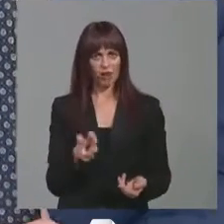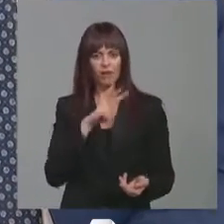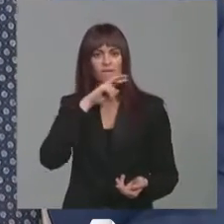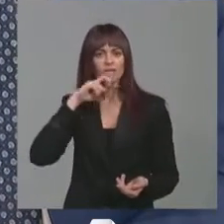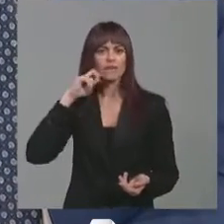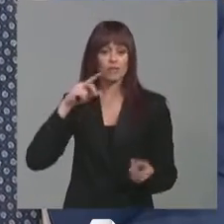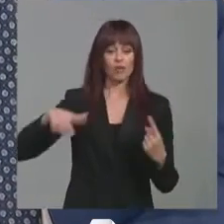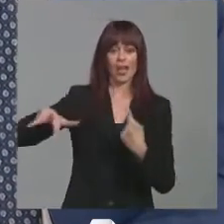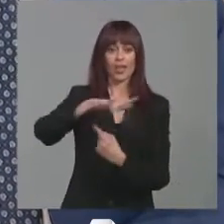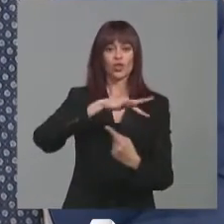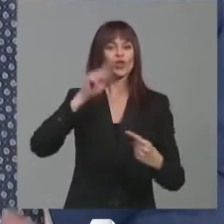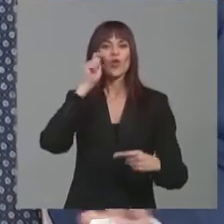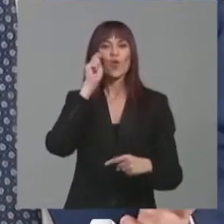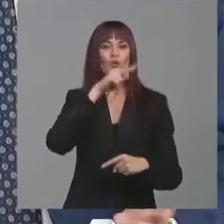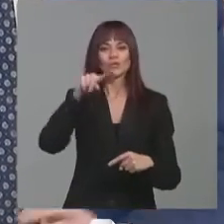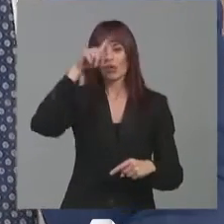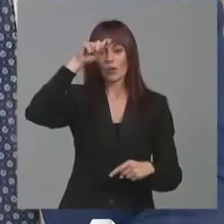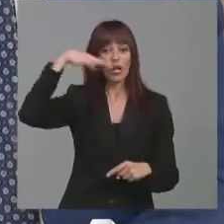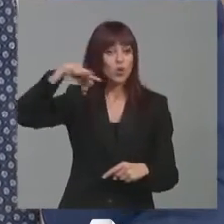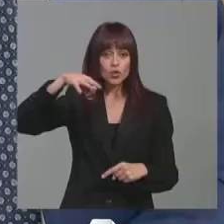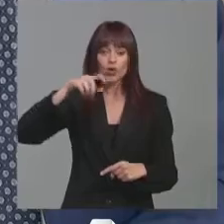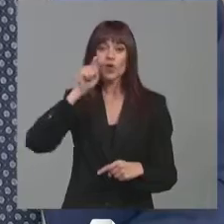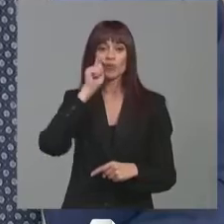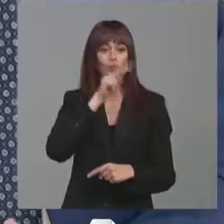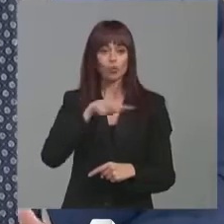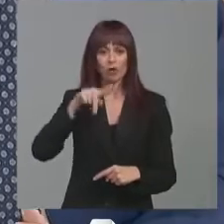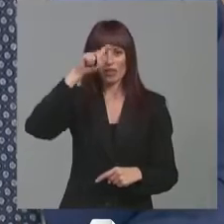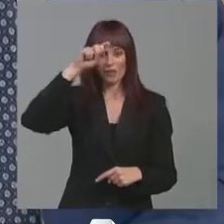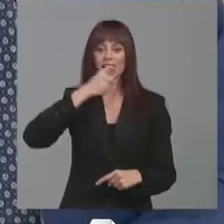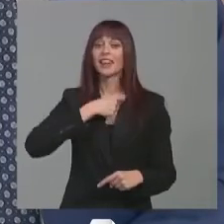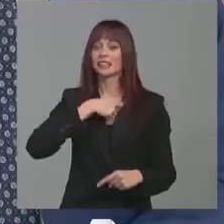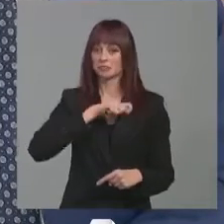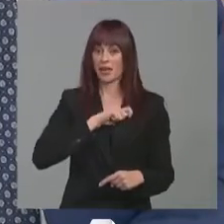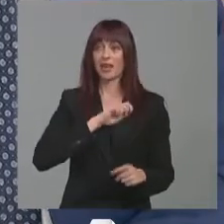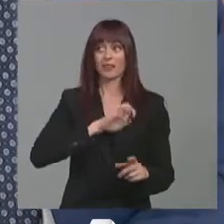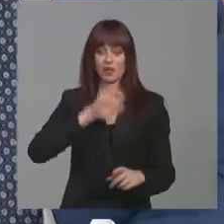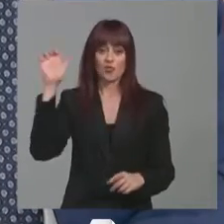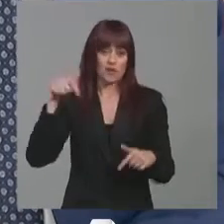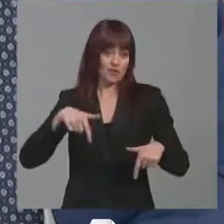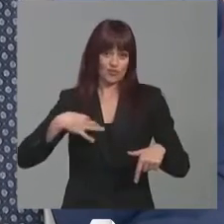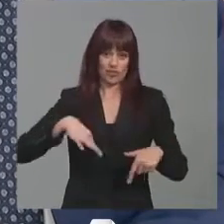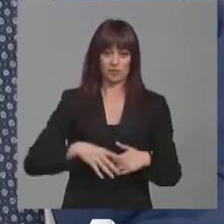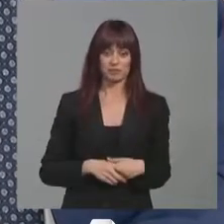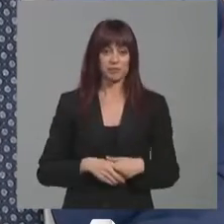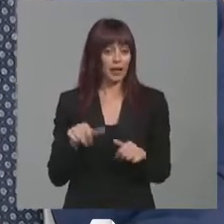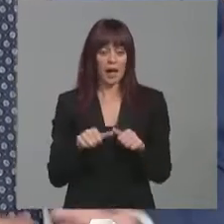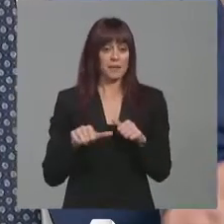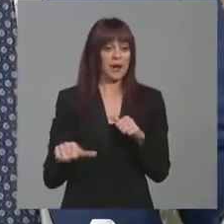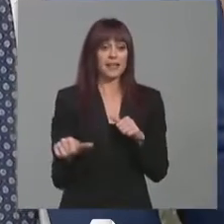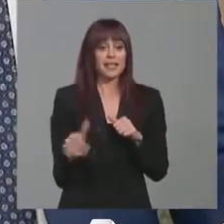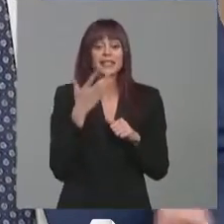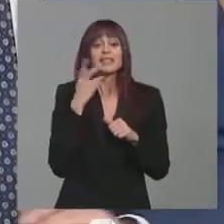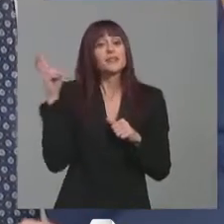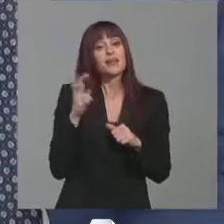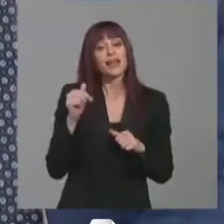maravilloso del museo de la huerta el único museo de la huerta de de España y y de Europa Y a partir de ahí si vienen en